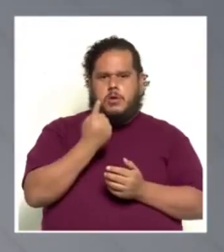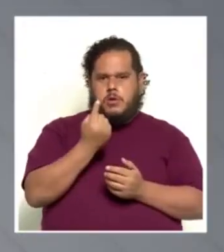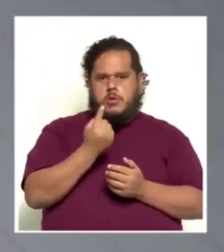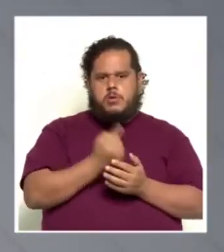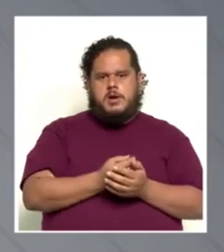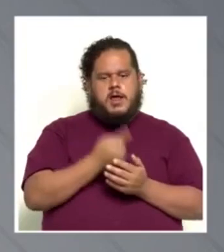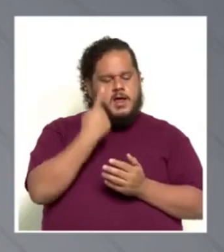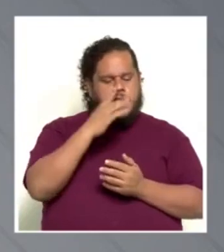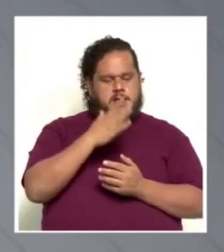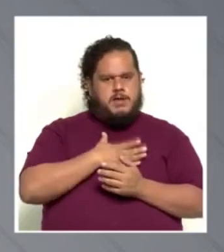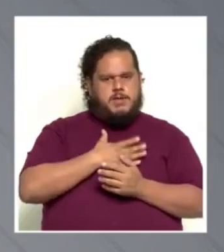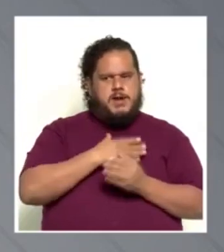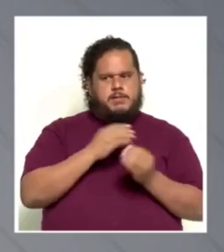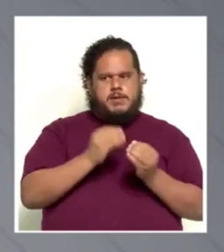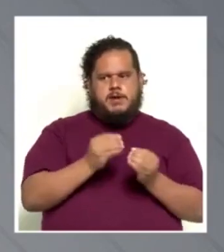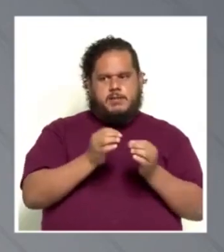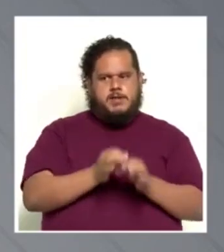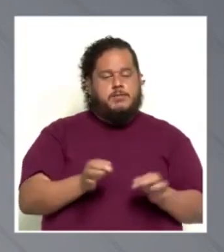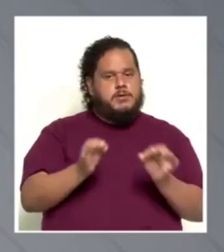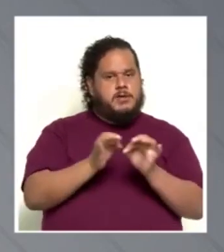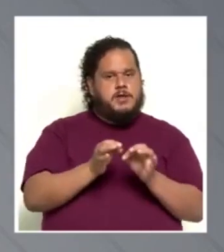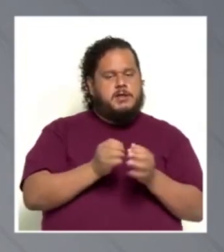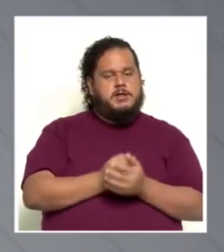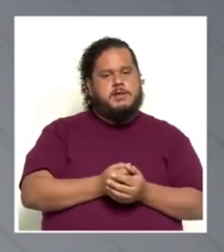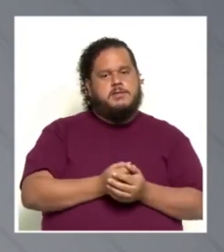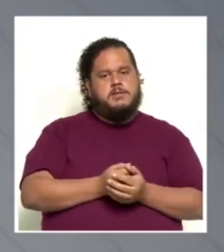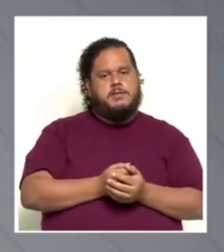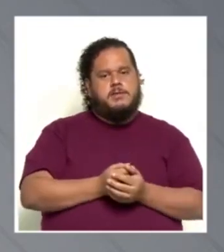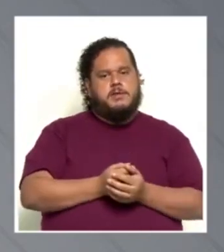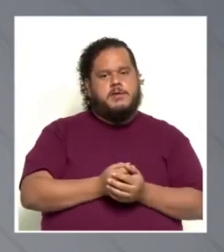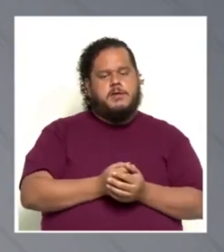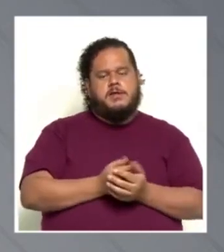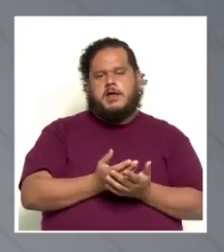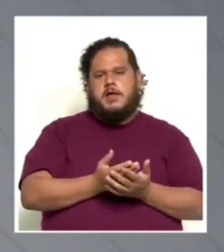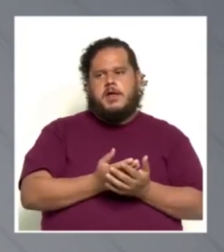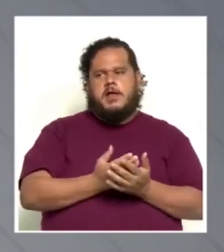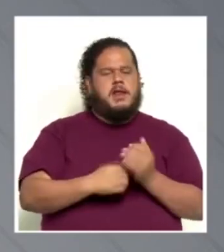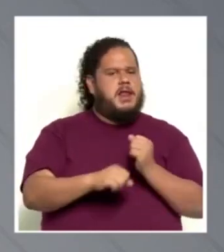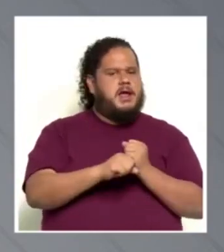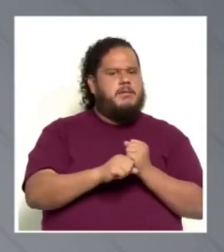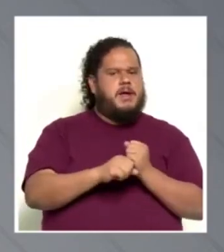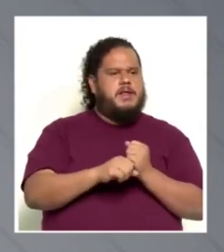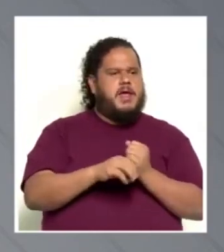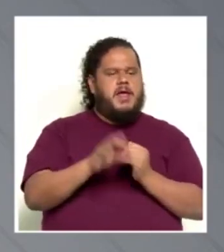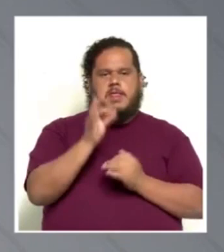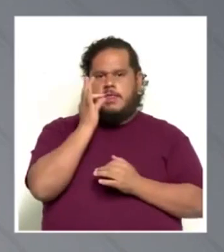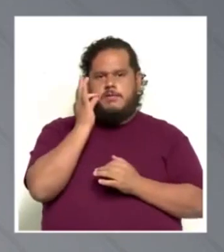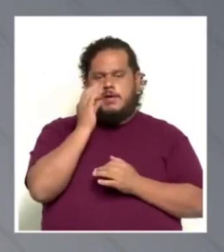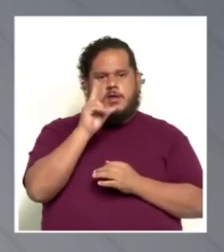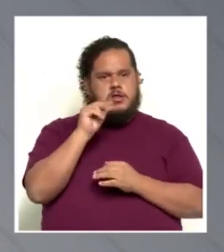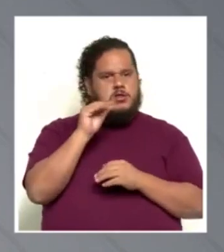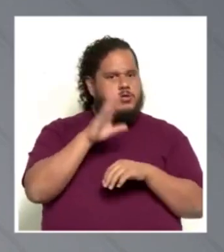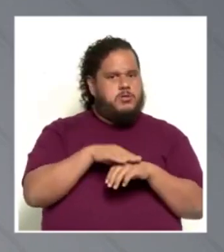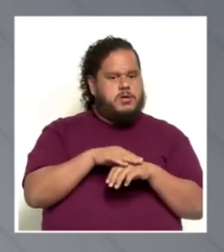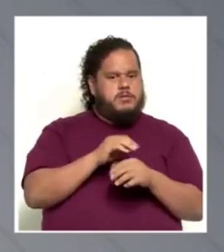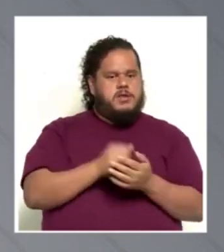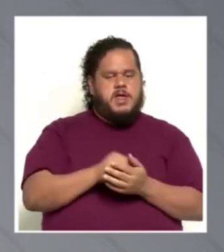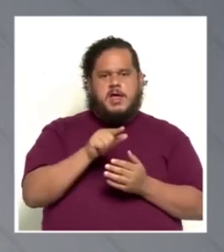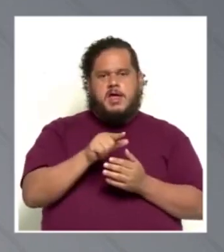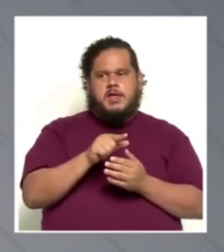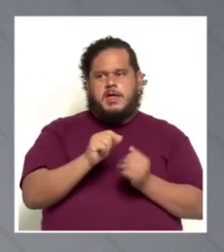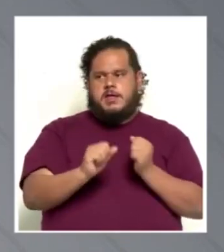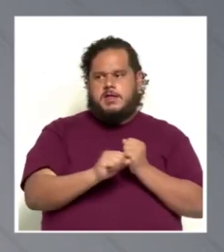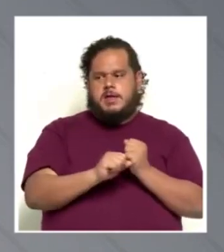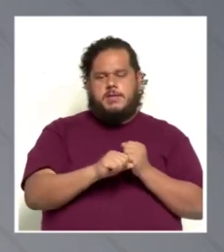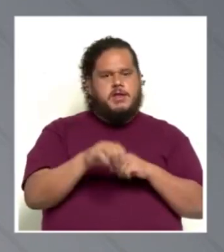y para mí la más importante, es que al menos la campaña de Figueres no permita que esta campaña